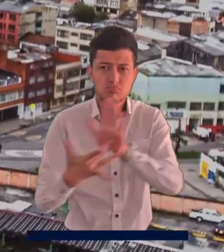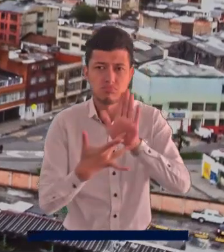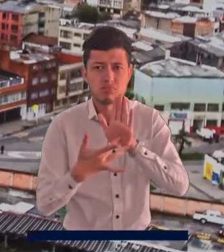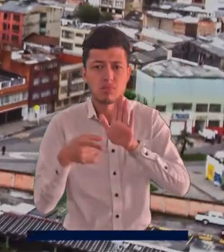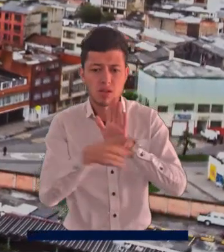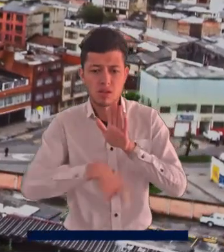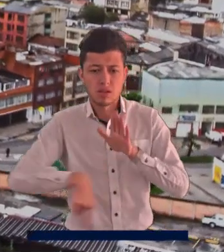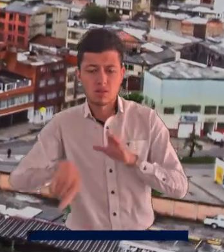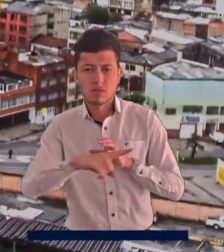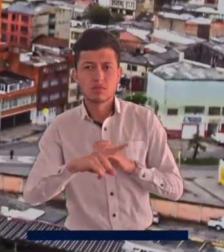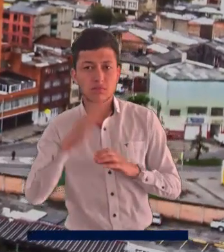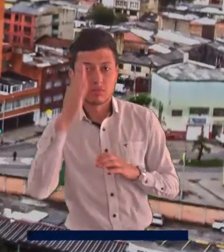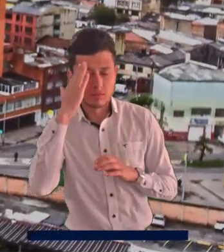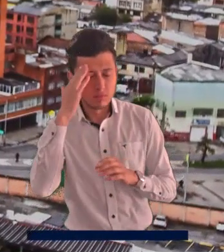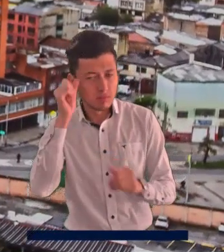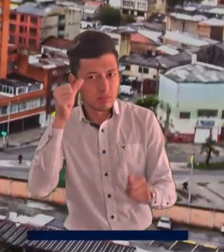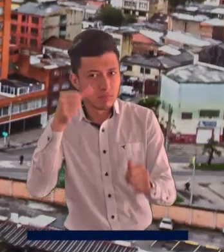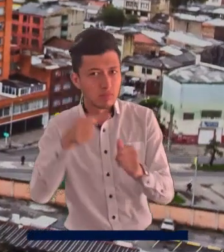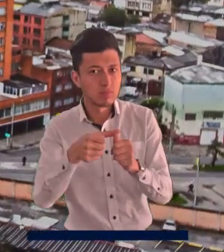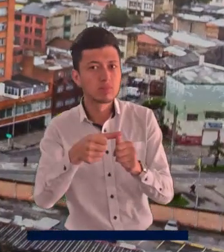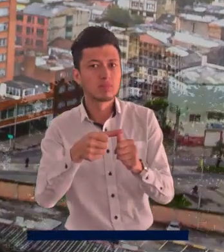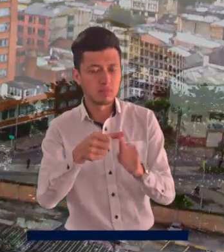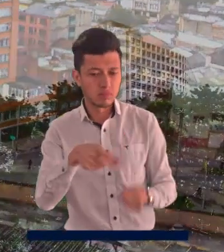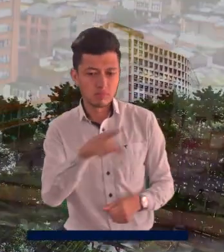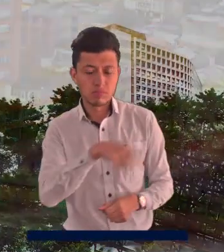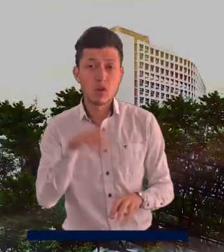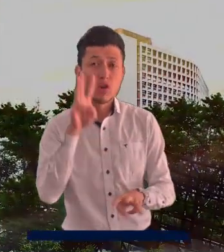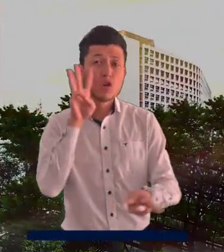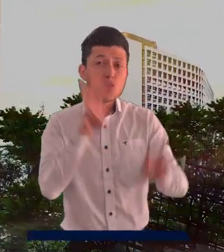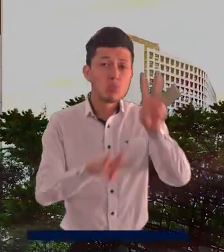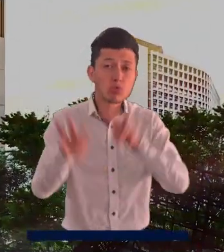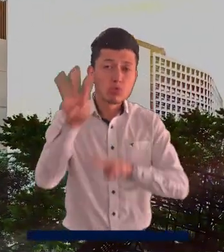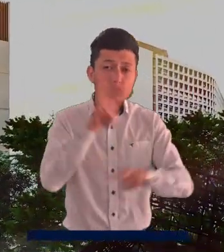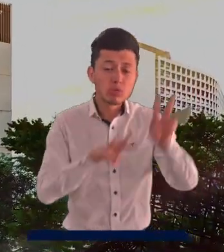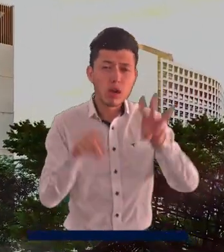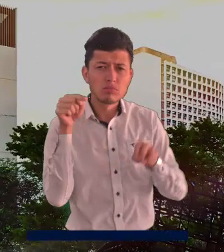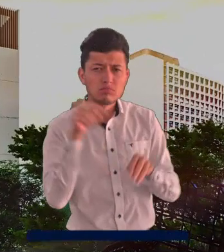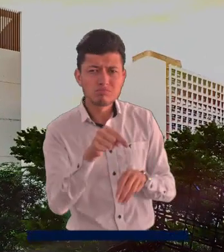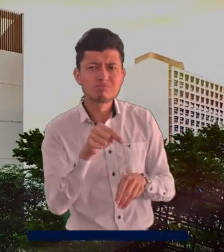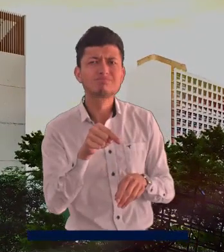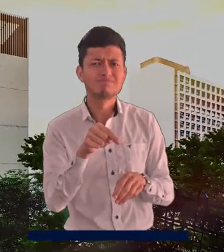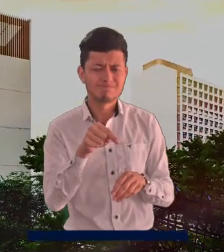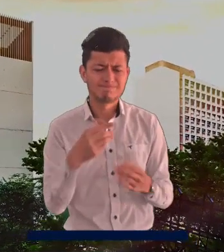Queda en el cruce de la Avenida El Dorado con la Avenida de las Américas.